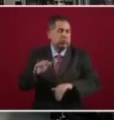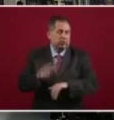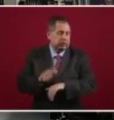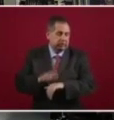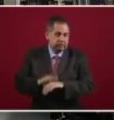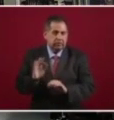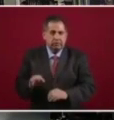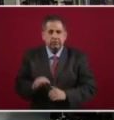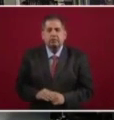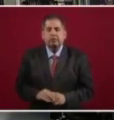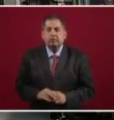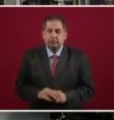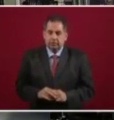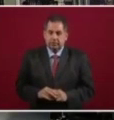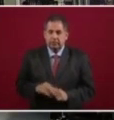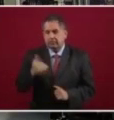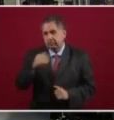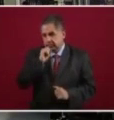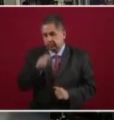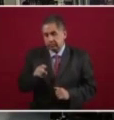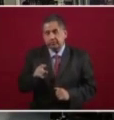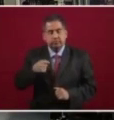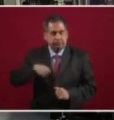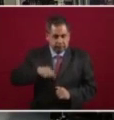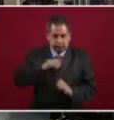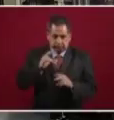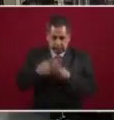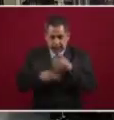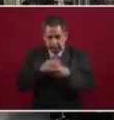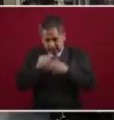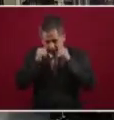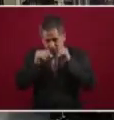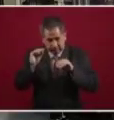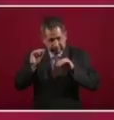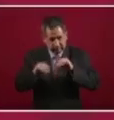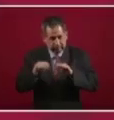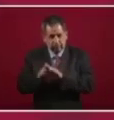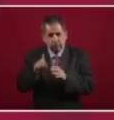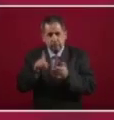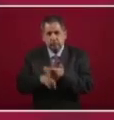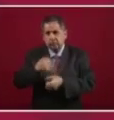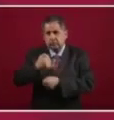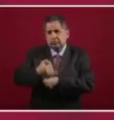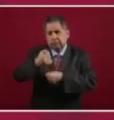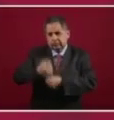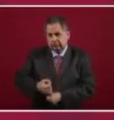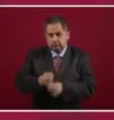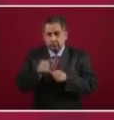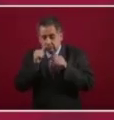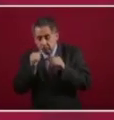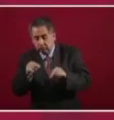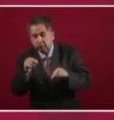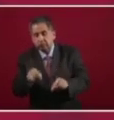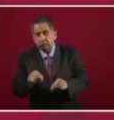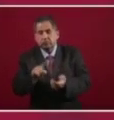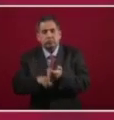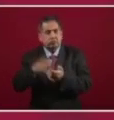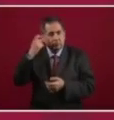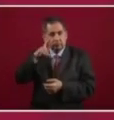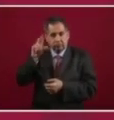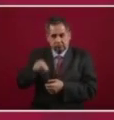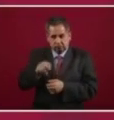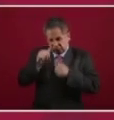turística. Y ya estamos también atendiendo el caso de la inseguridad en Quintana